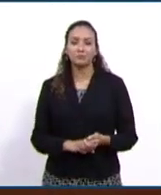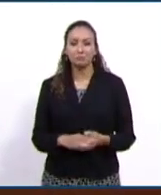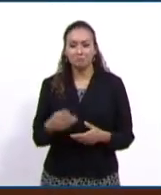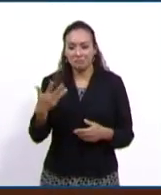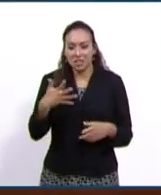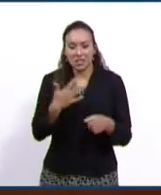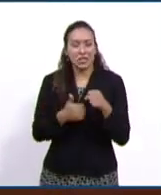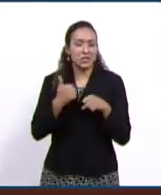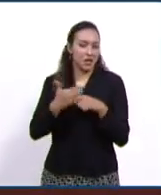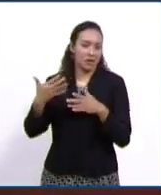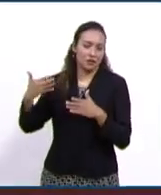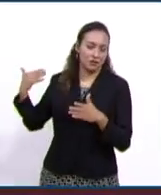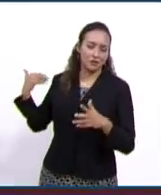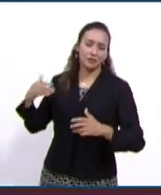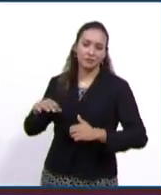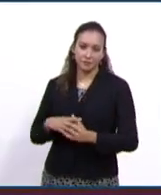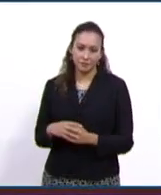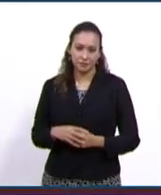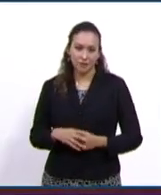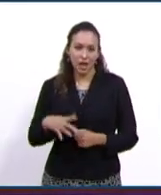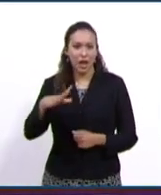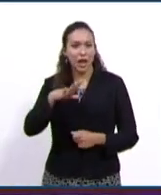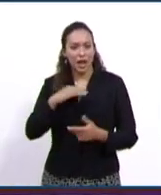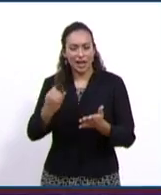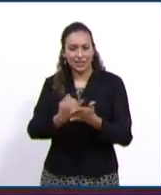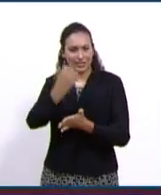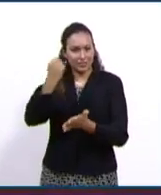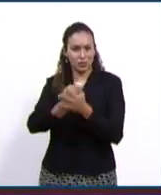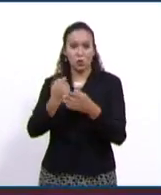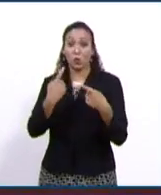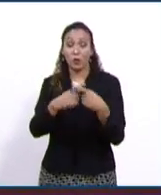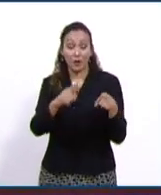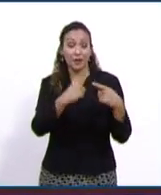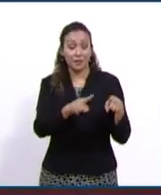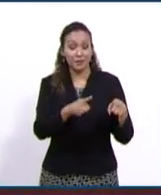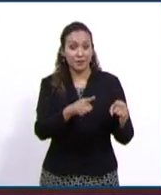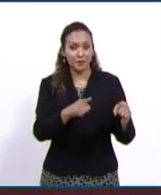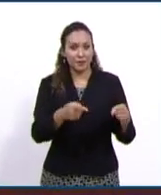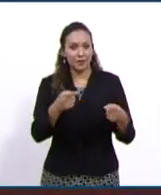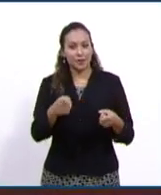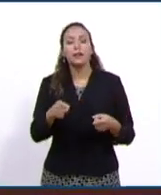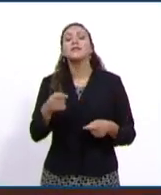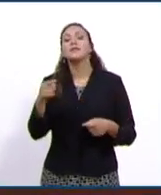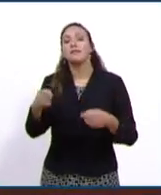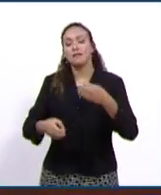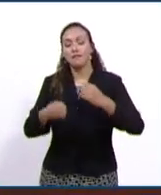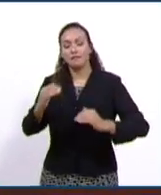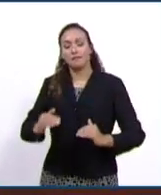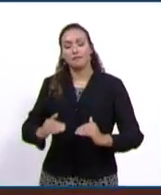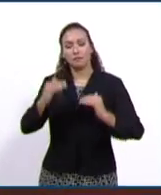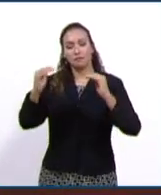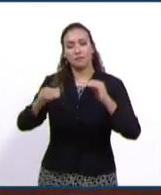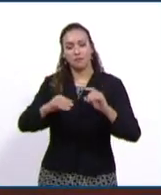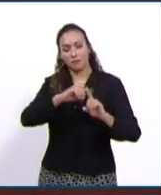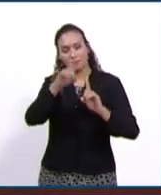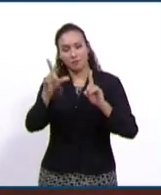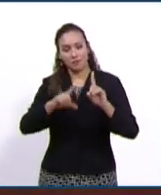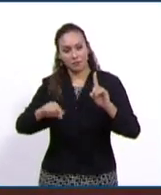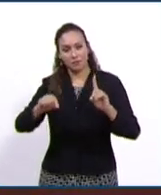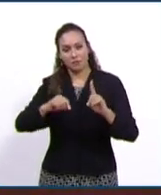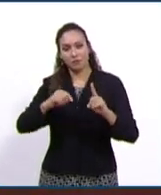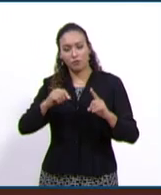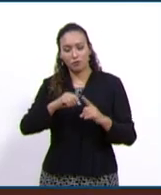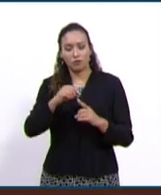últimos 15 años, diversas sentencias emitidas por la Suprema Corte de Justicia de la